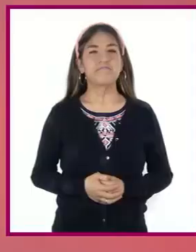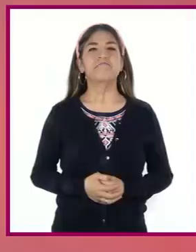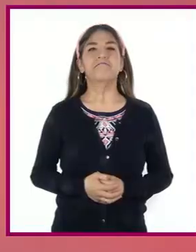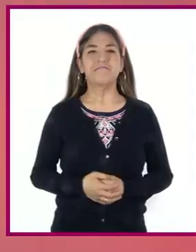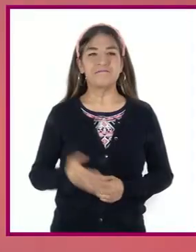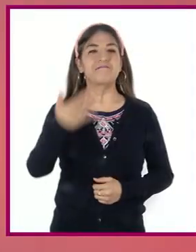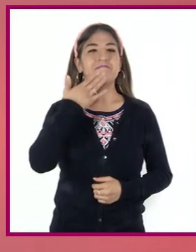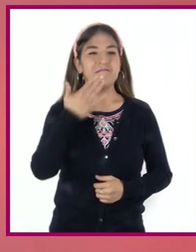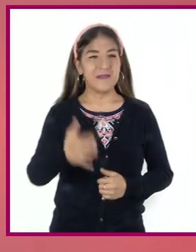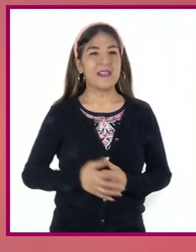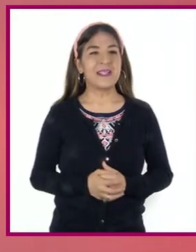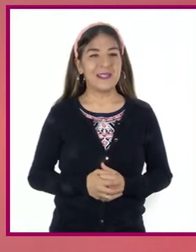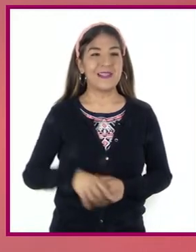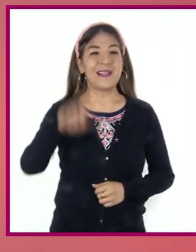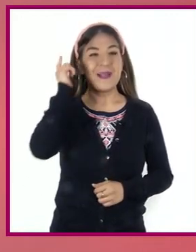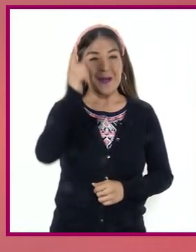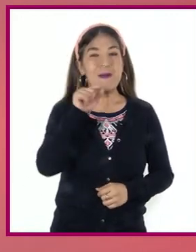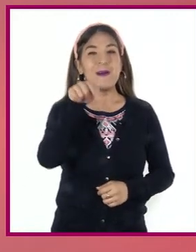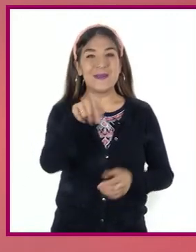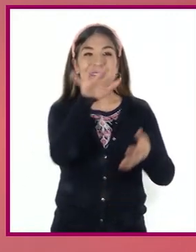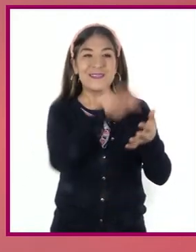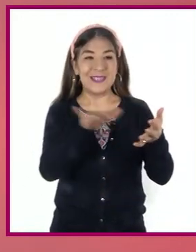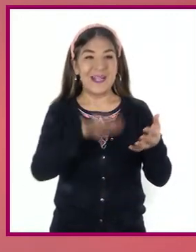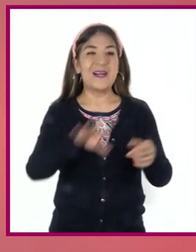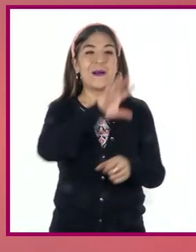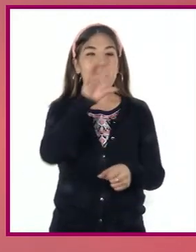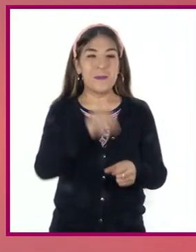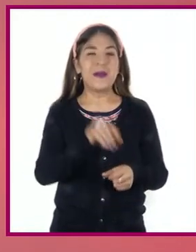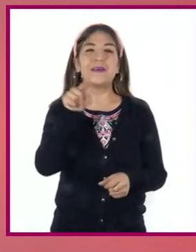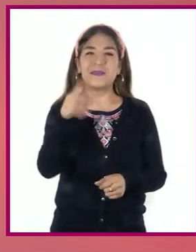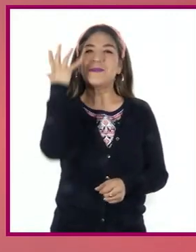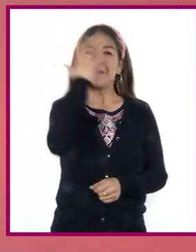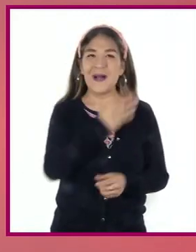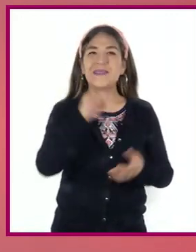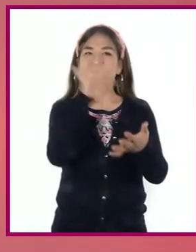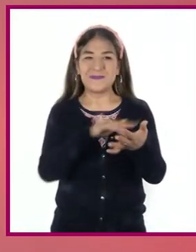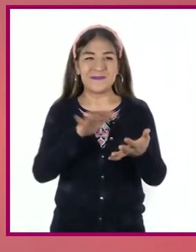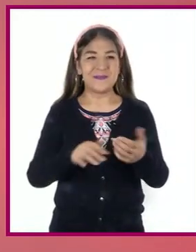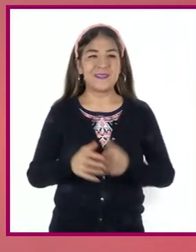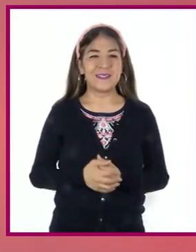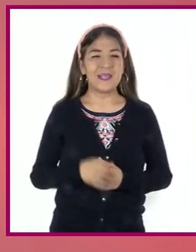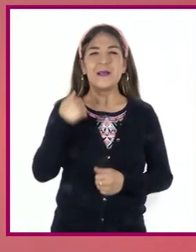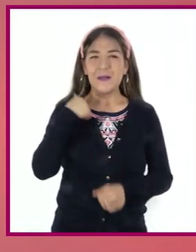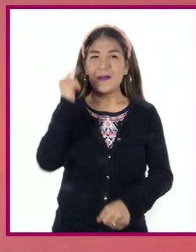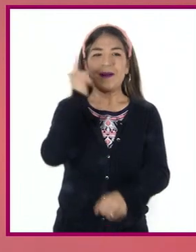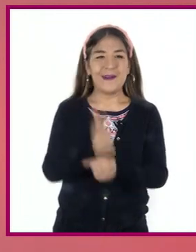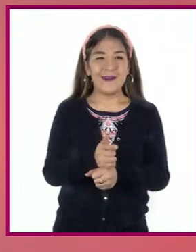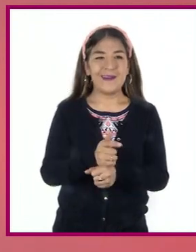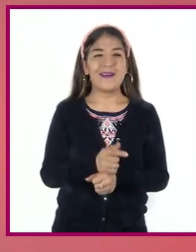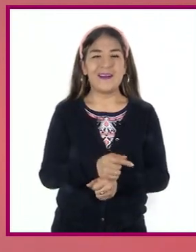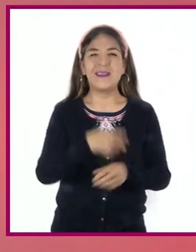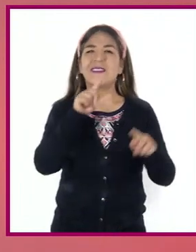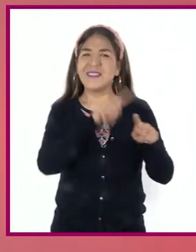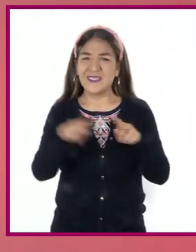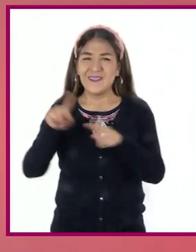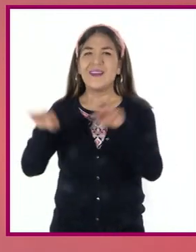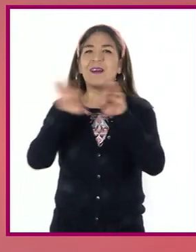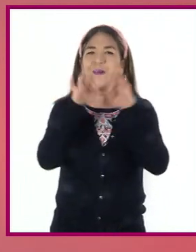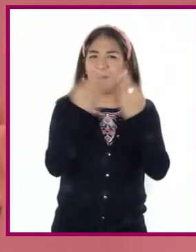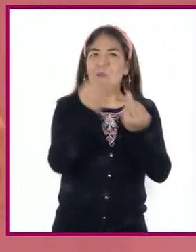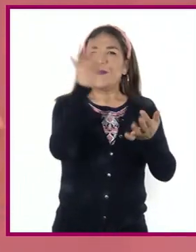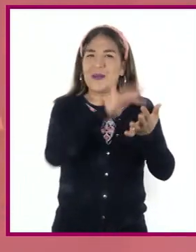un sentido opuesto, como en estos ejemplos. Fuego helado, luz oscura, vista